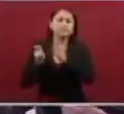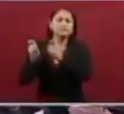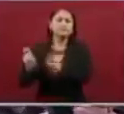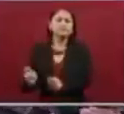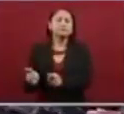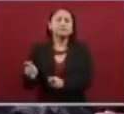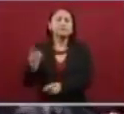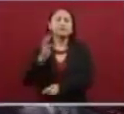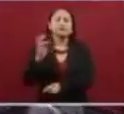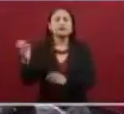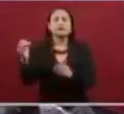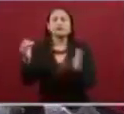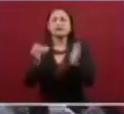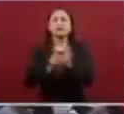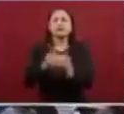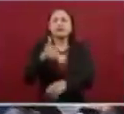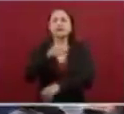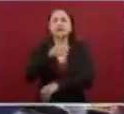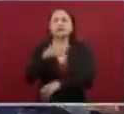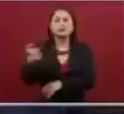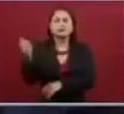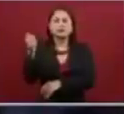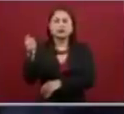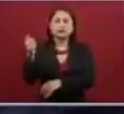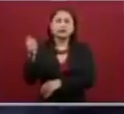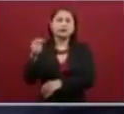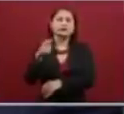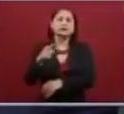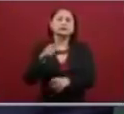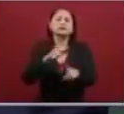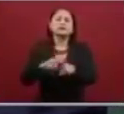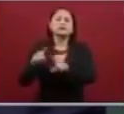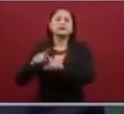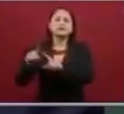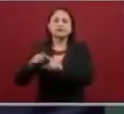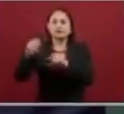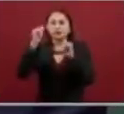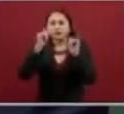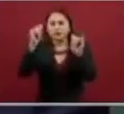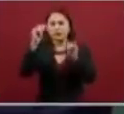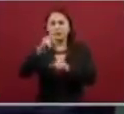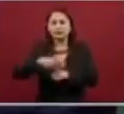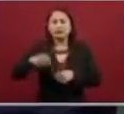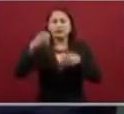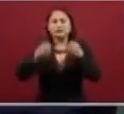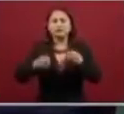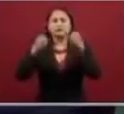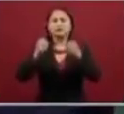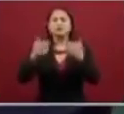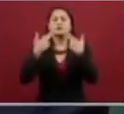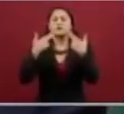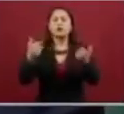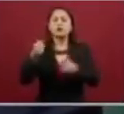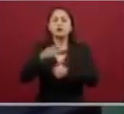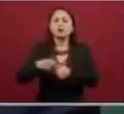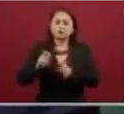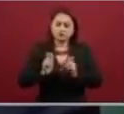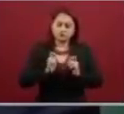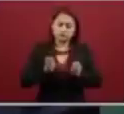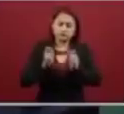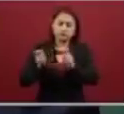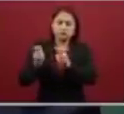13.600 novillonas y 1.000 sementales del programa de crédito ganadero a la palabra, en